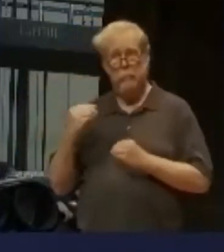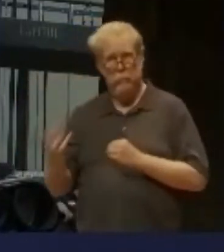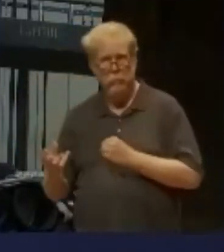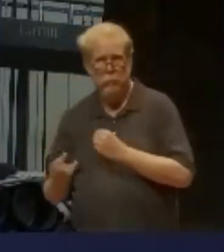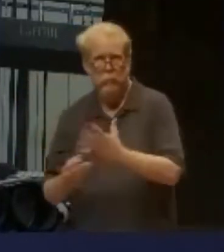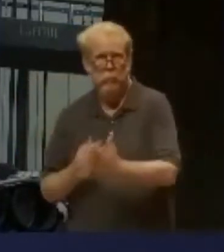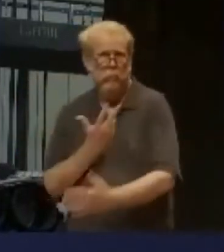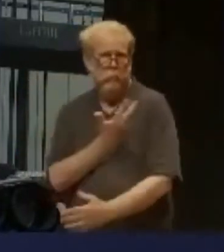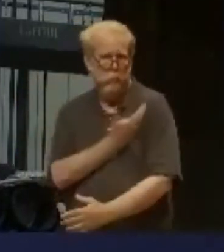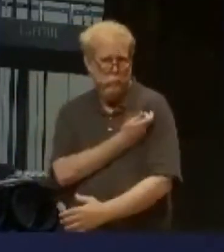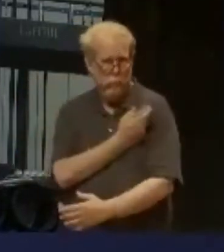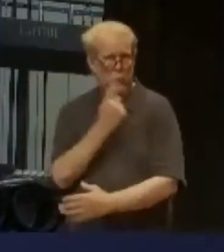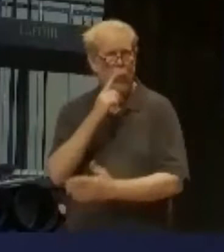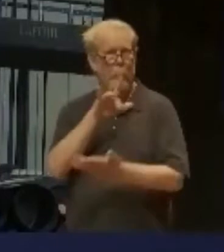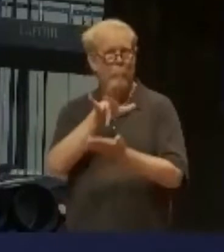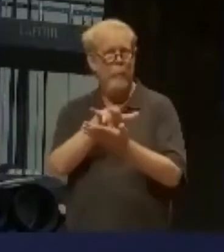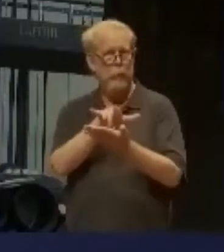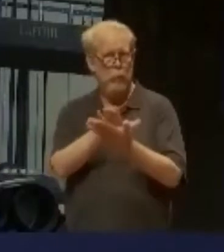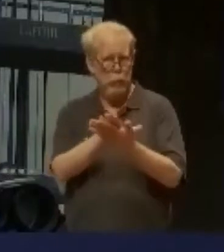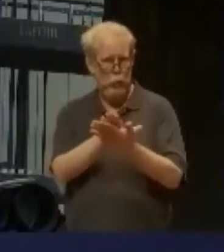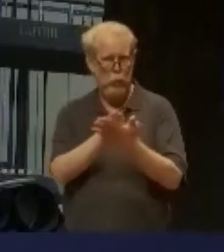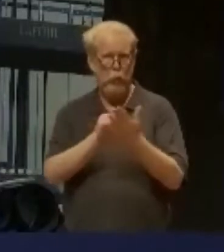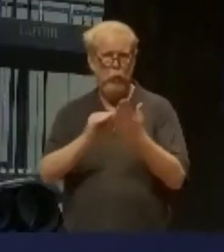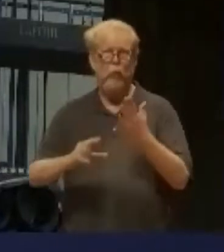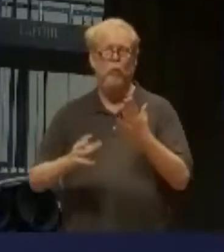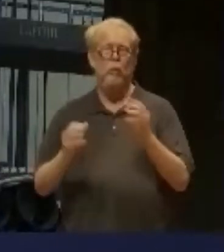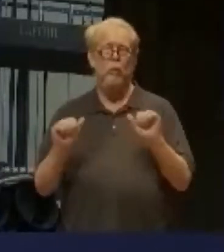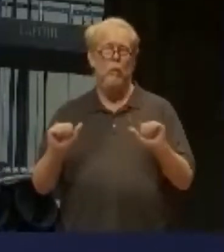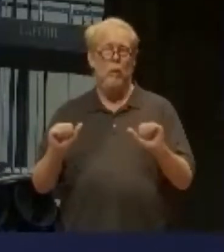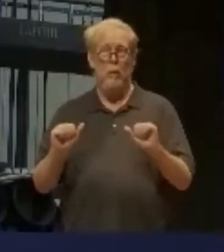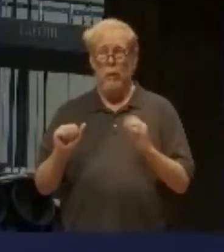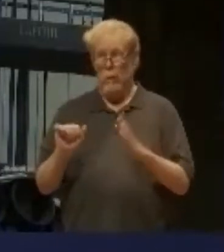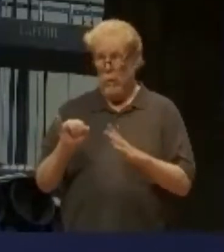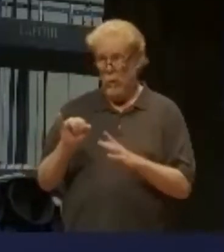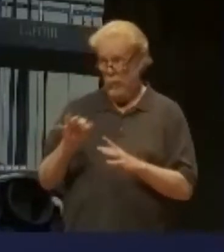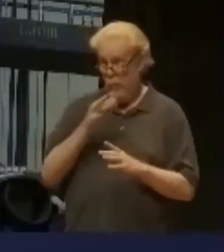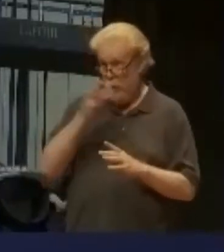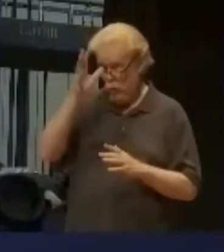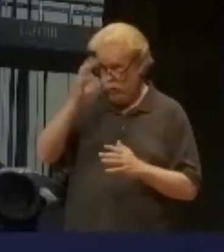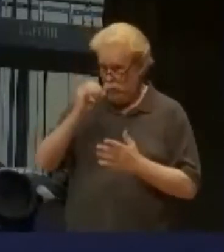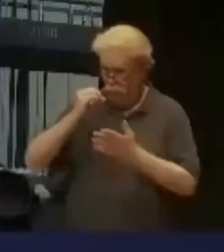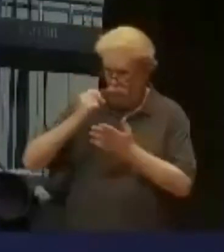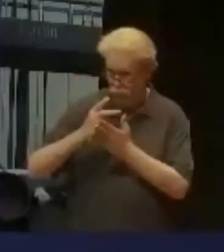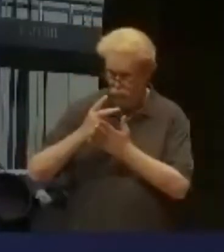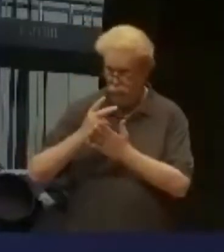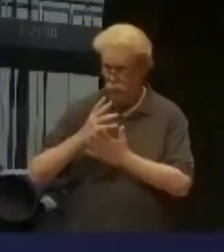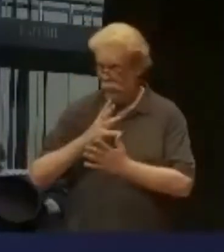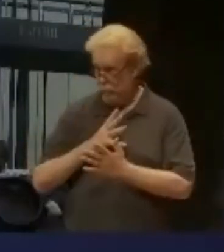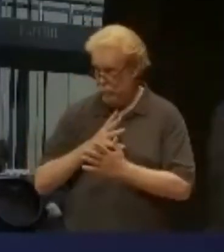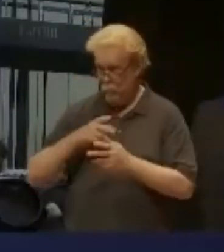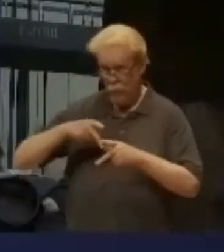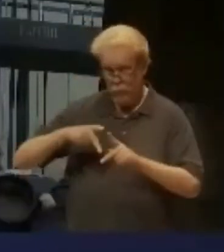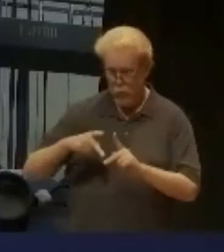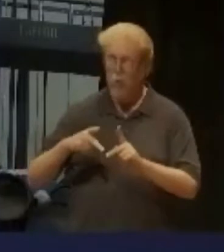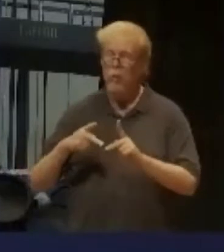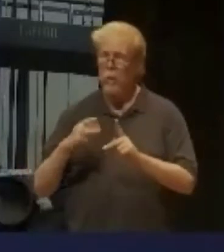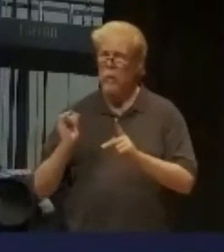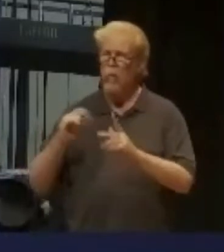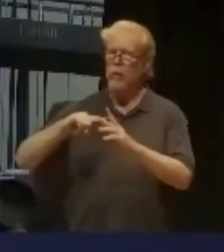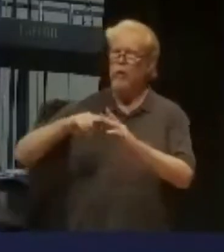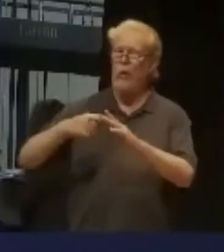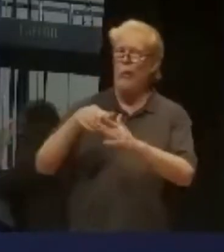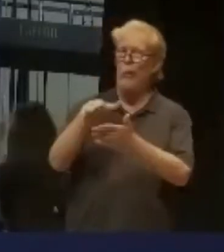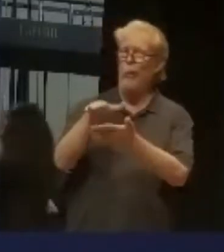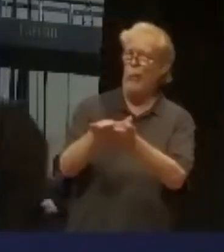podremos incluso empezar a vacunar a los estudiantes de la escuela intermedia nuevamente, siempre con el permiso de los padres de familia y demás, para que